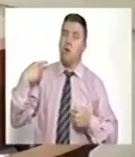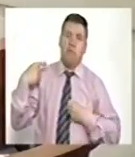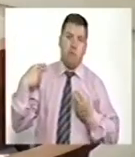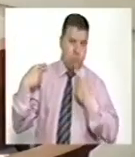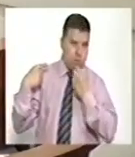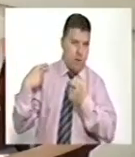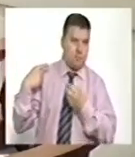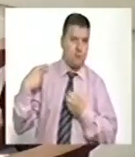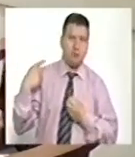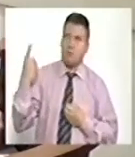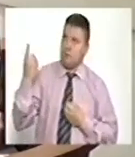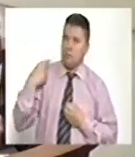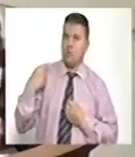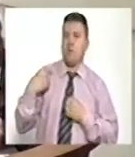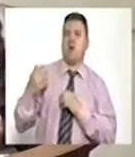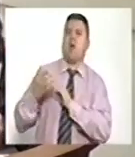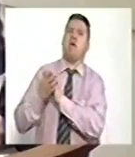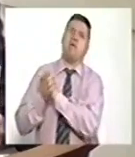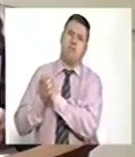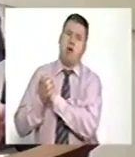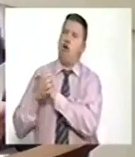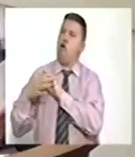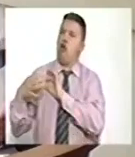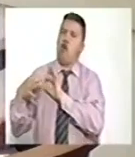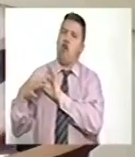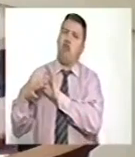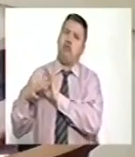su relación de amistad estrecha